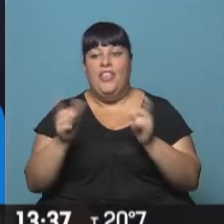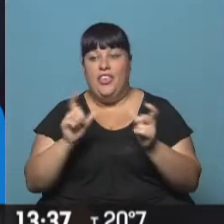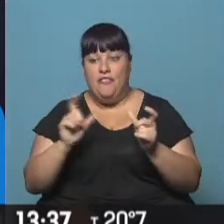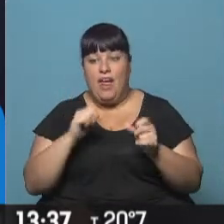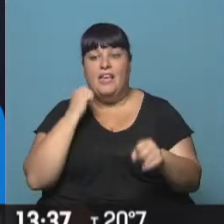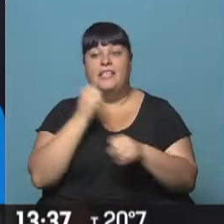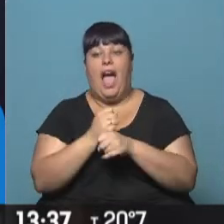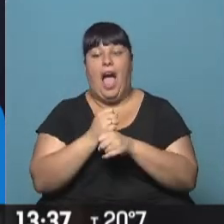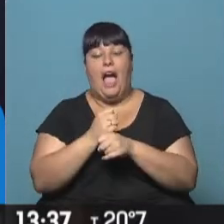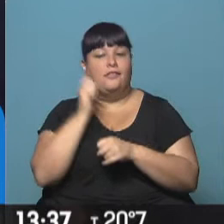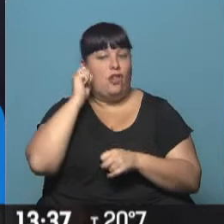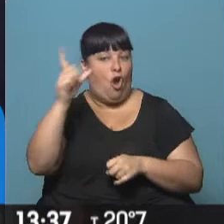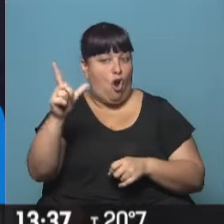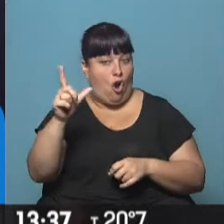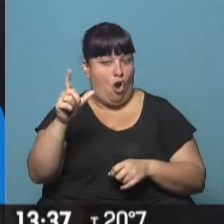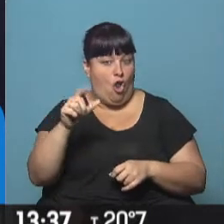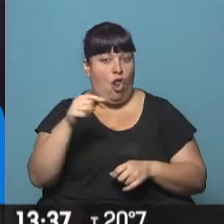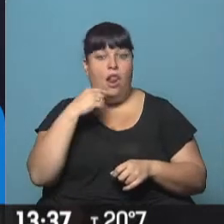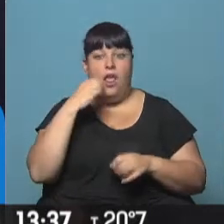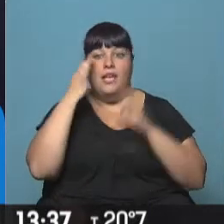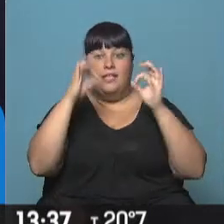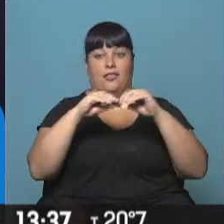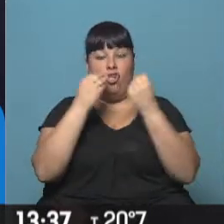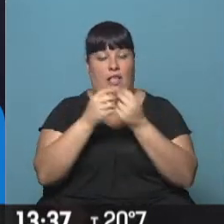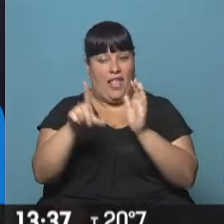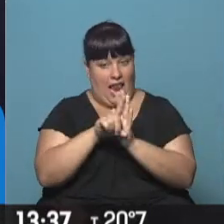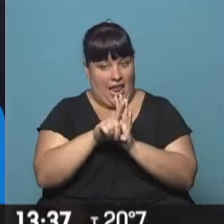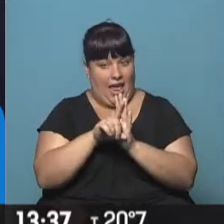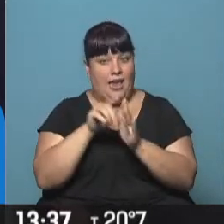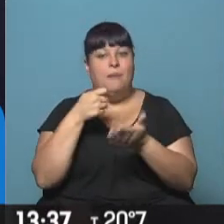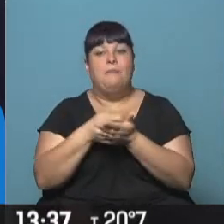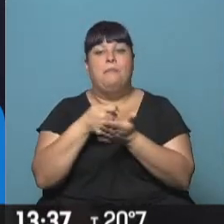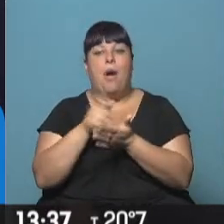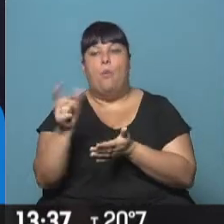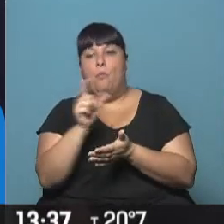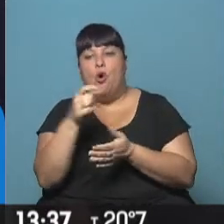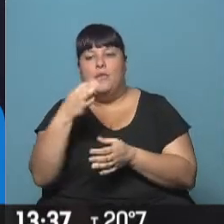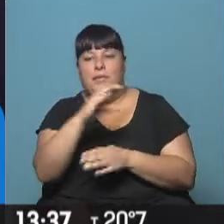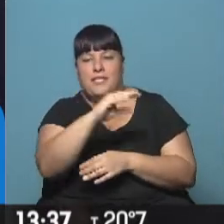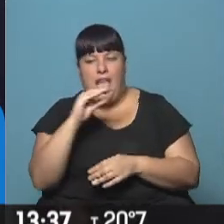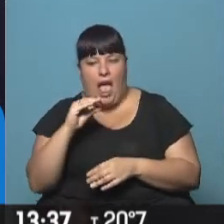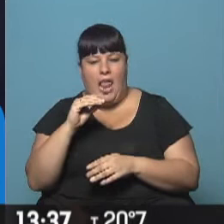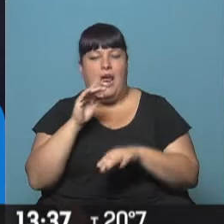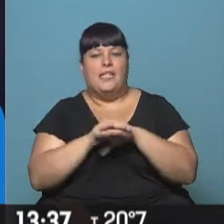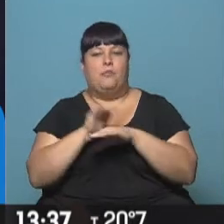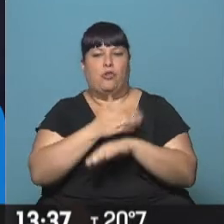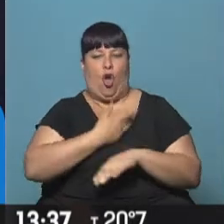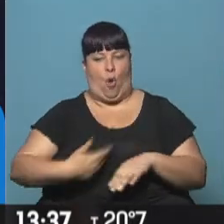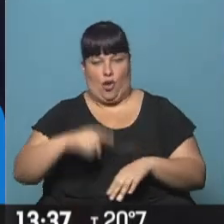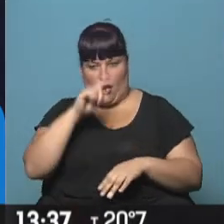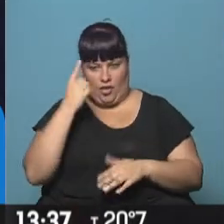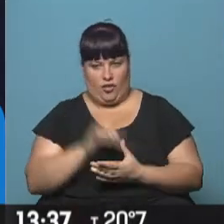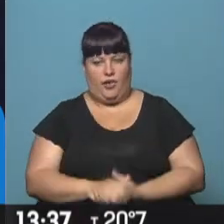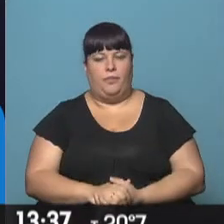hasta llegar al monto que especifica la ley lo cubre una partida especial a cargo del Gobierno Nacional.